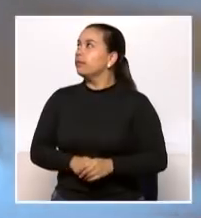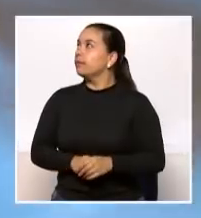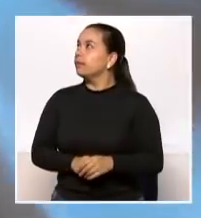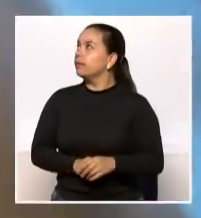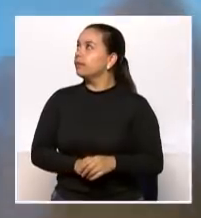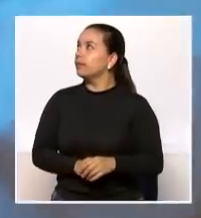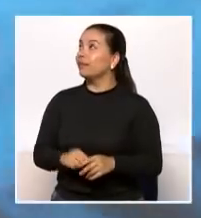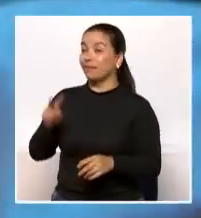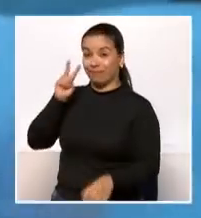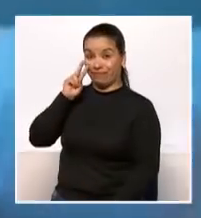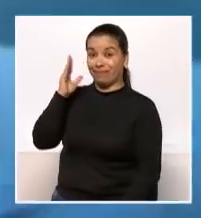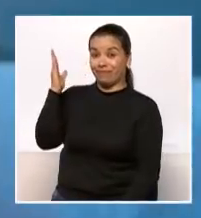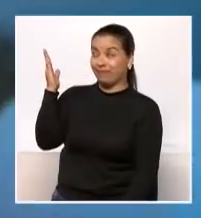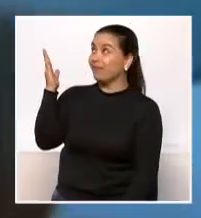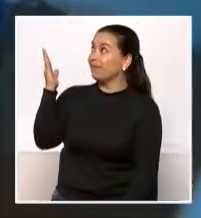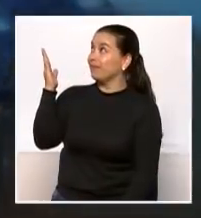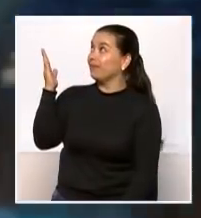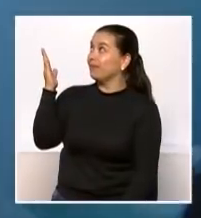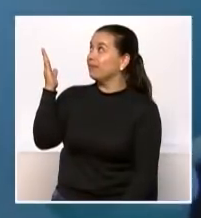Aquí lo pueden observar.